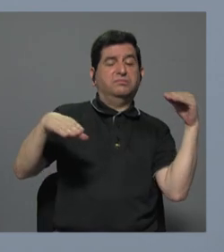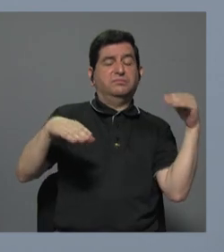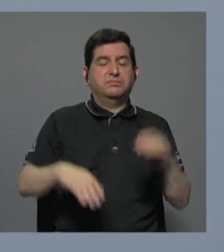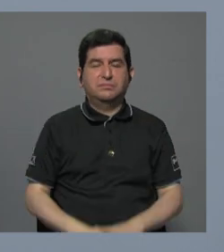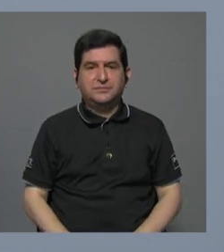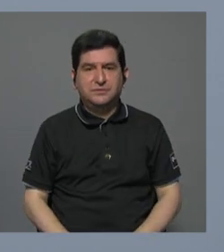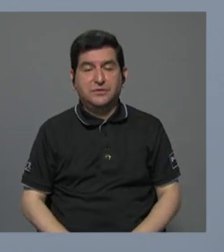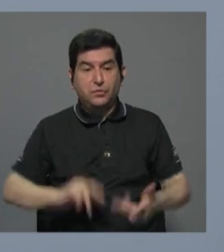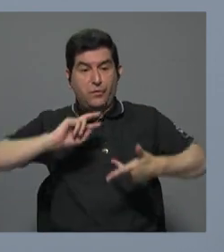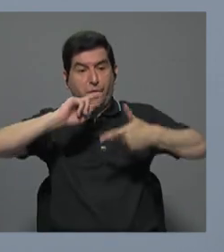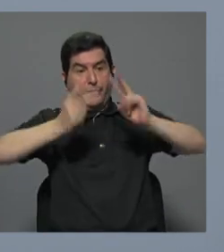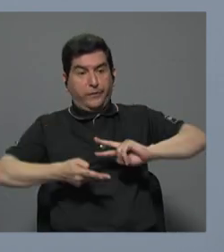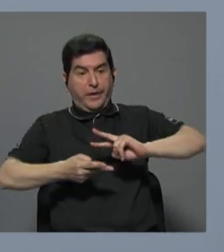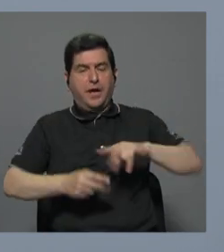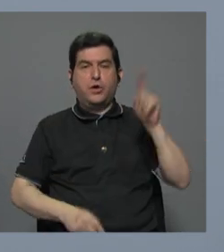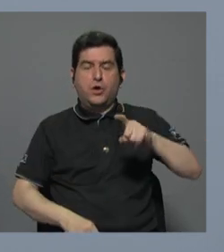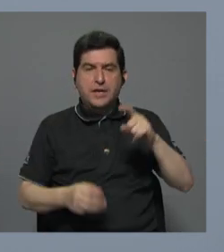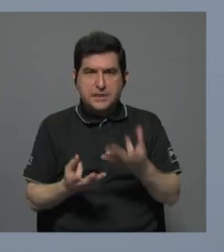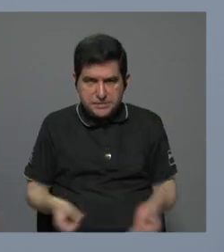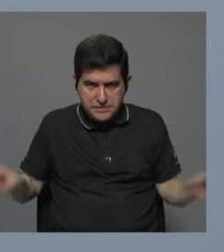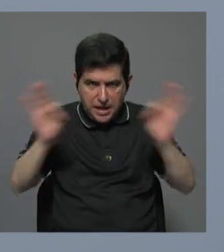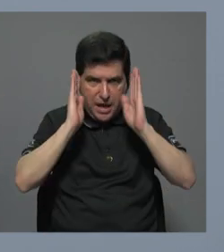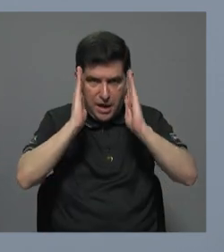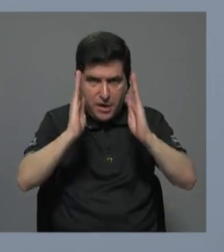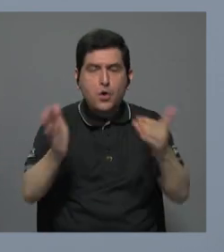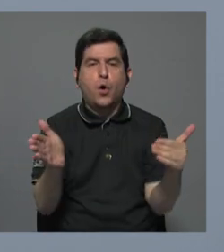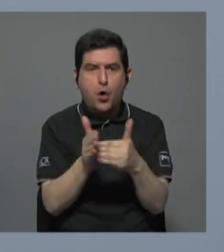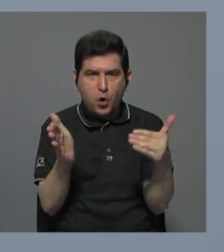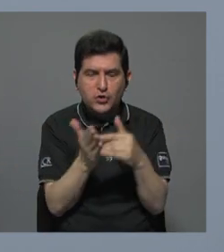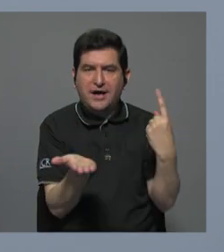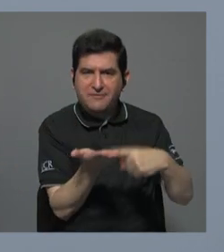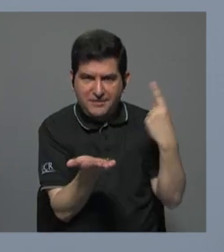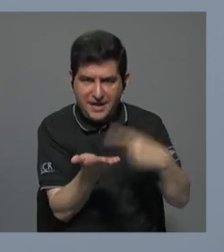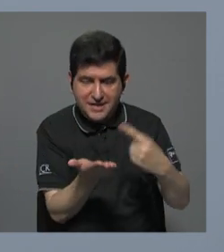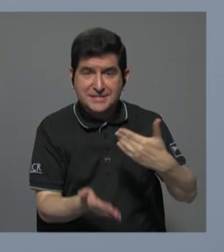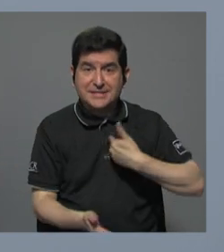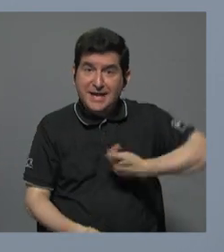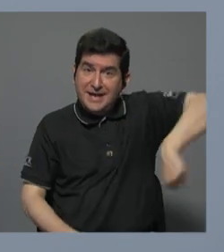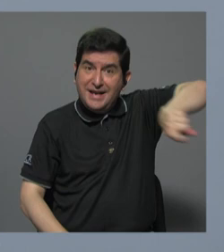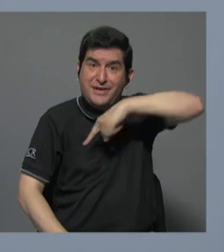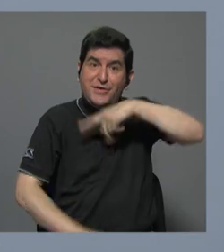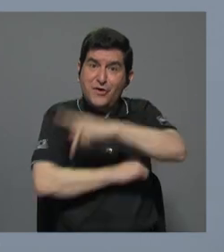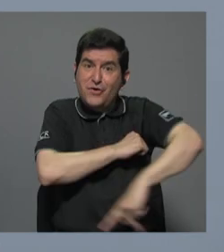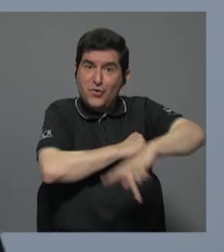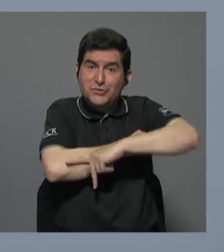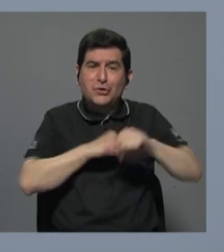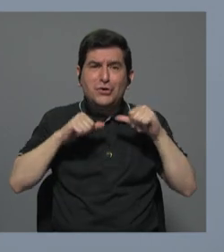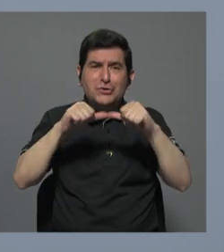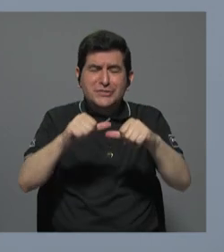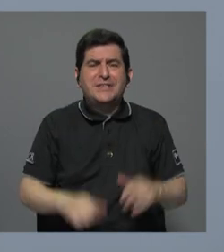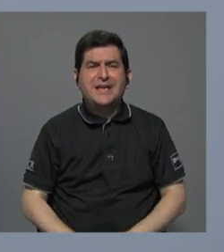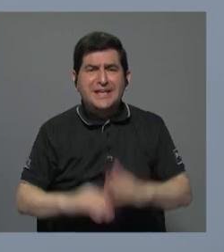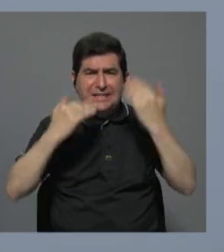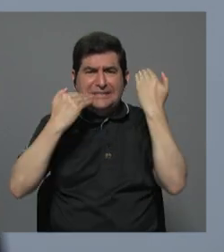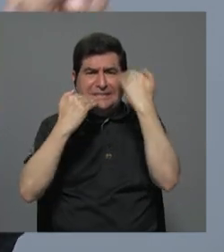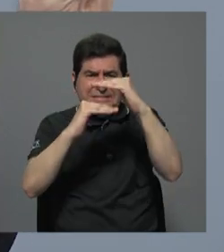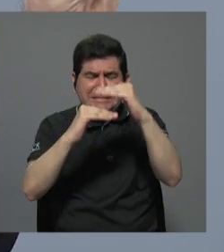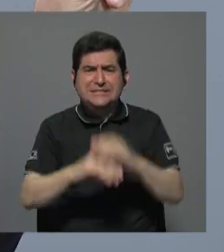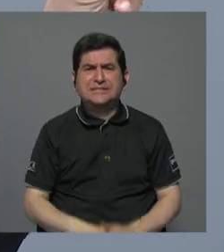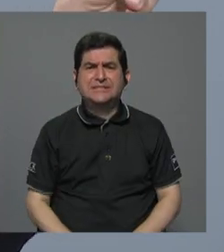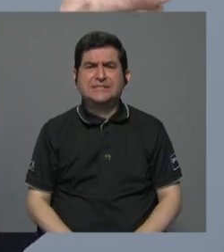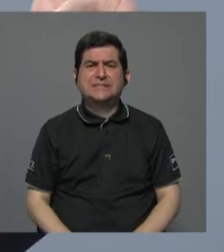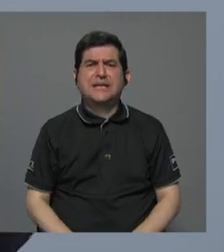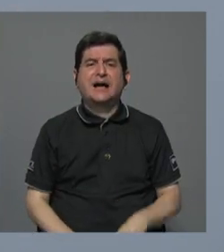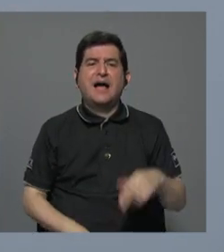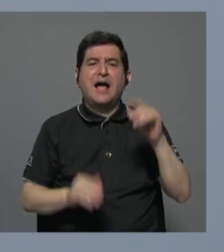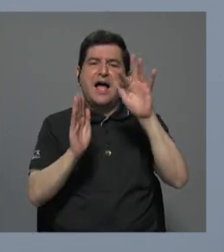paradójico y es algo que es fundamental es que nuevamente la discusión que tenemos nosotros en el país seguimos circunscribiendo la en el departamento